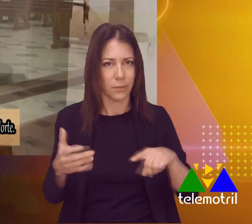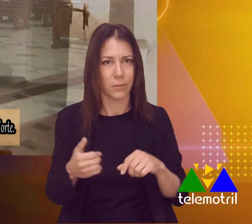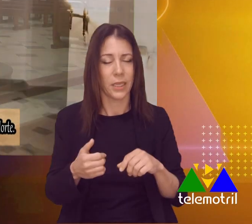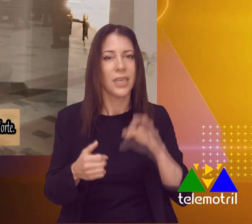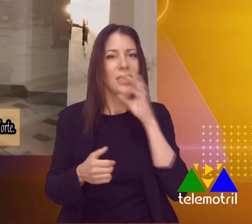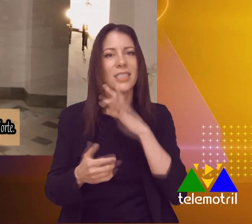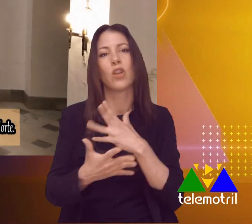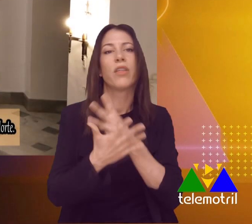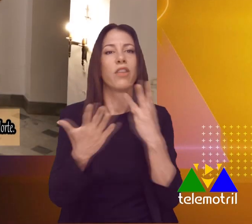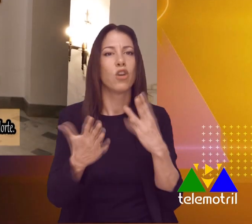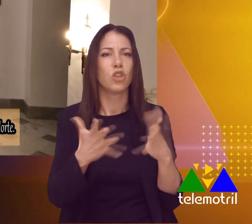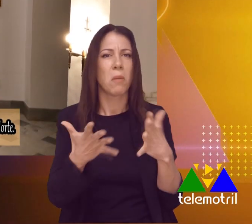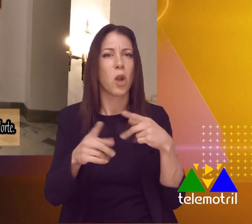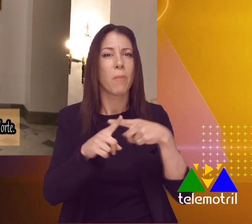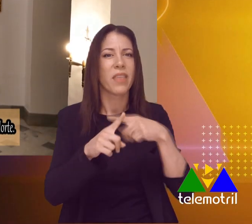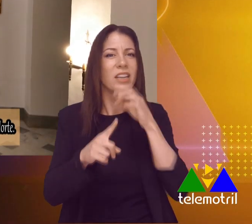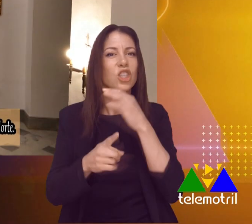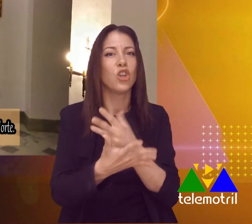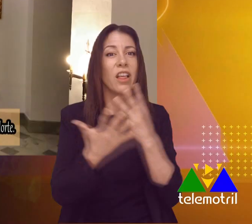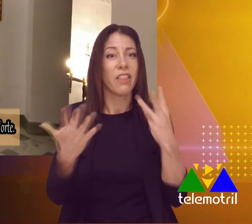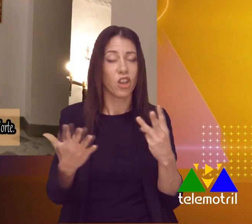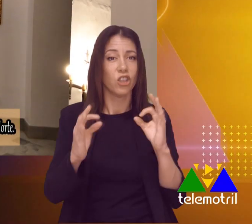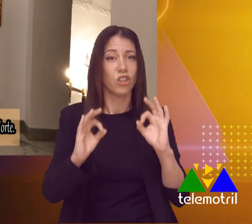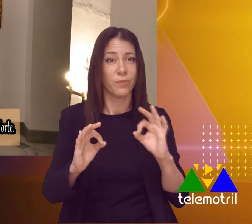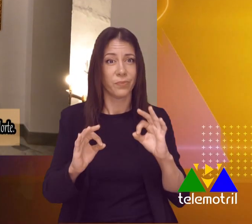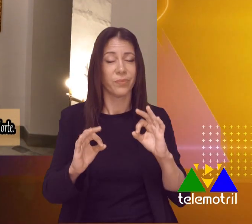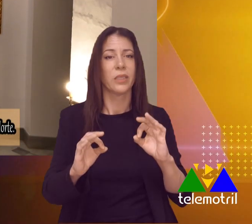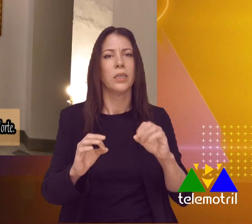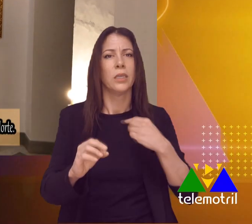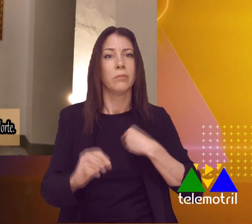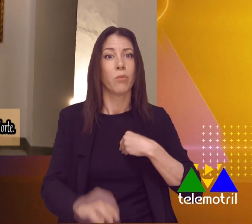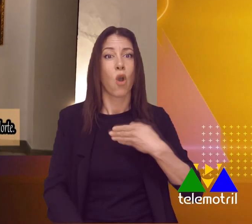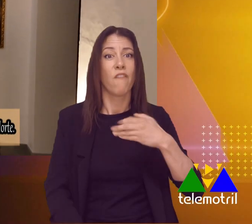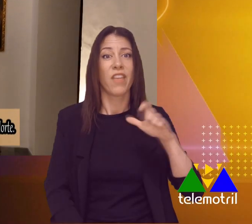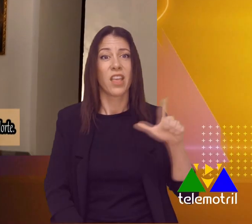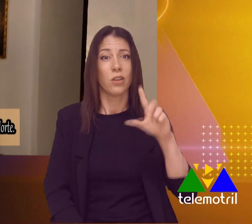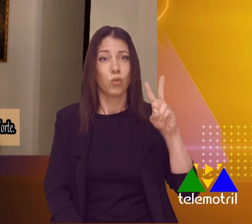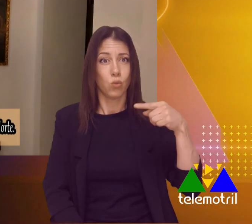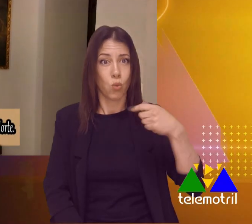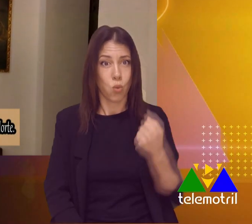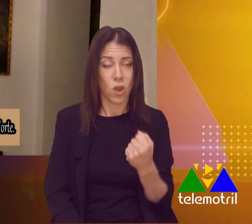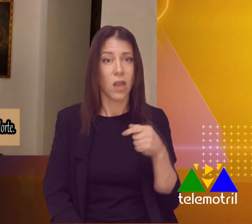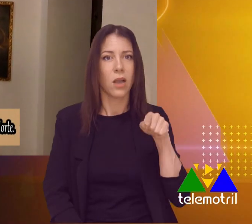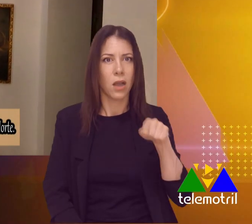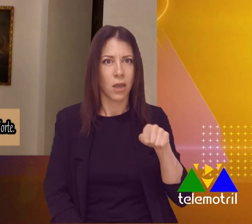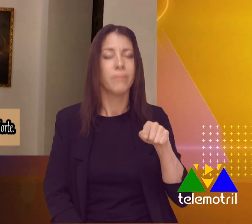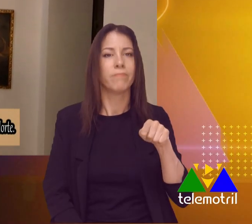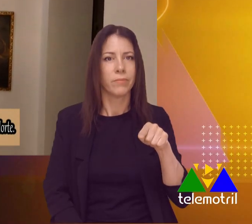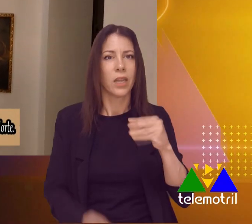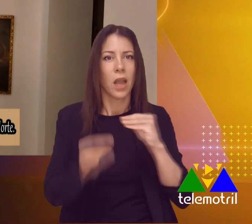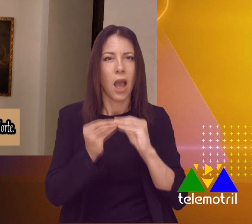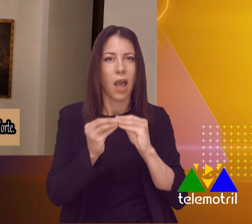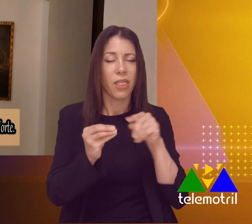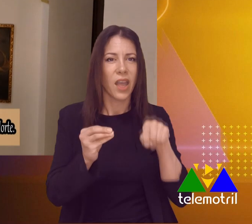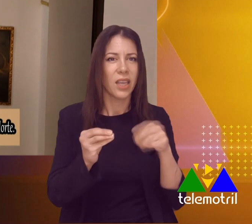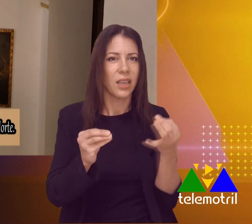En el siglo XVIII, a mediados del siglo XVIII, el cardenal Belluga desarrolla en este lateral de la nave de